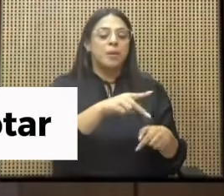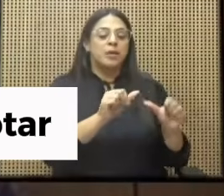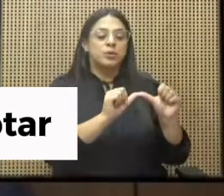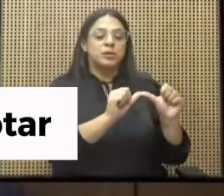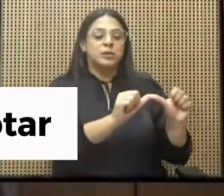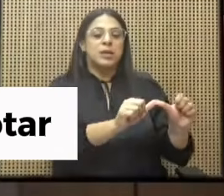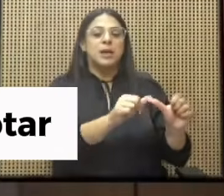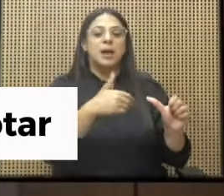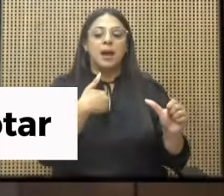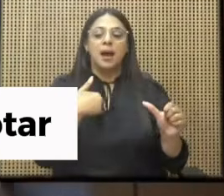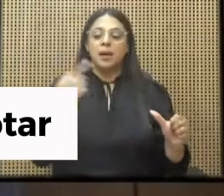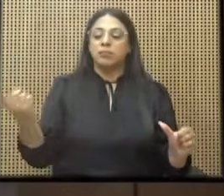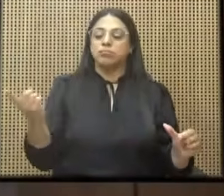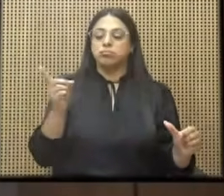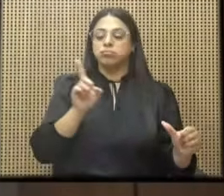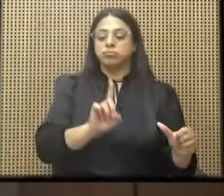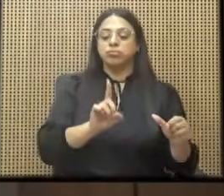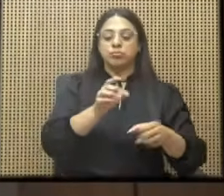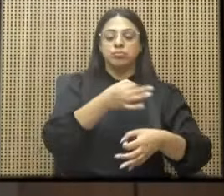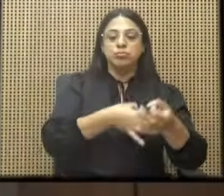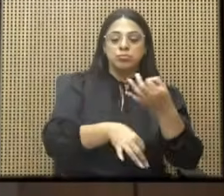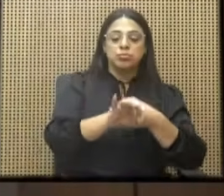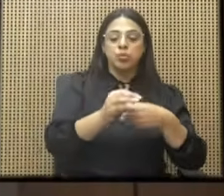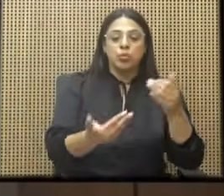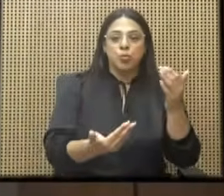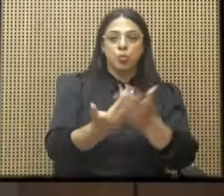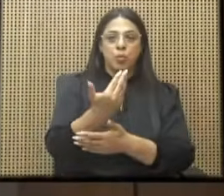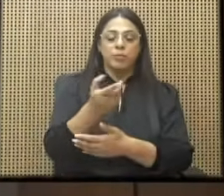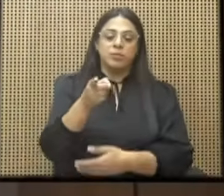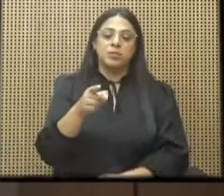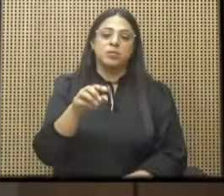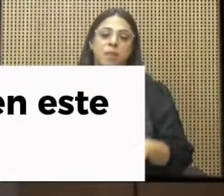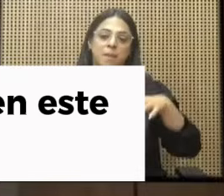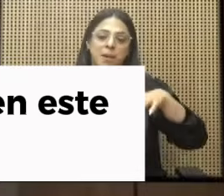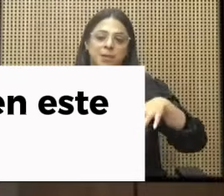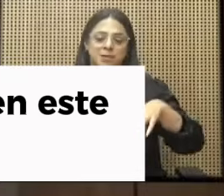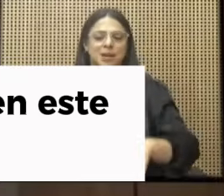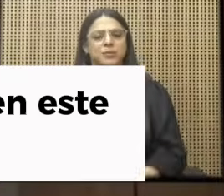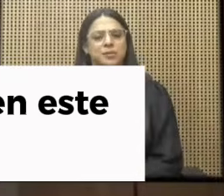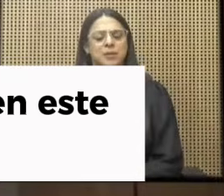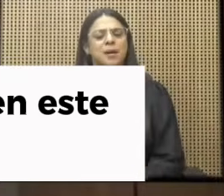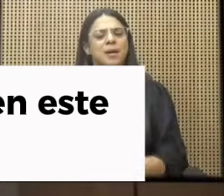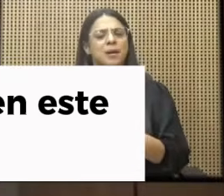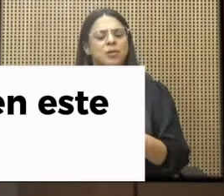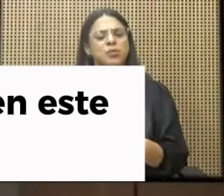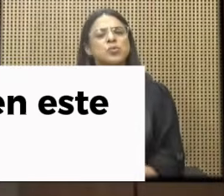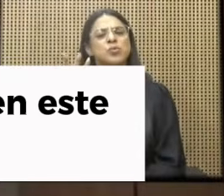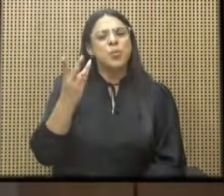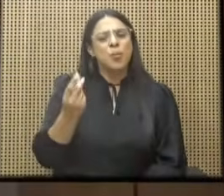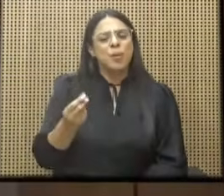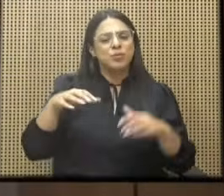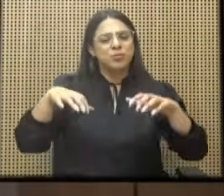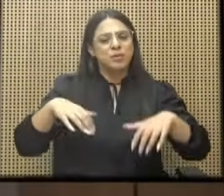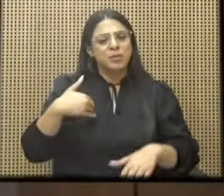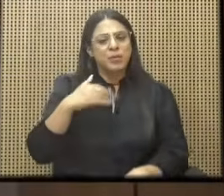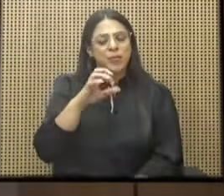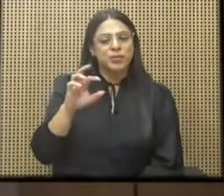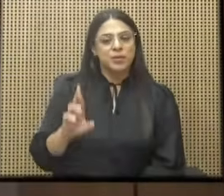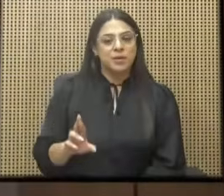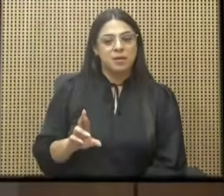nuevos suplentes a votar y son magistrados también. Entonces, ¿cuántos magistrados tenemos en este país?